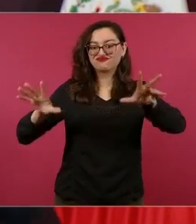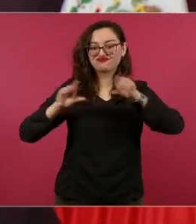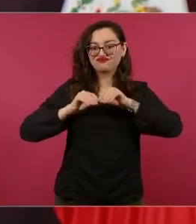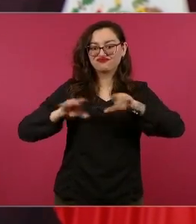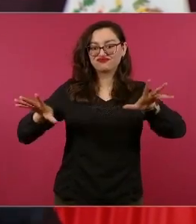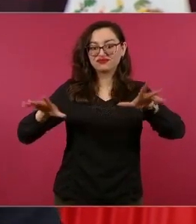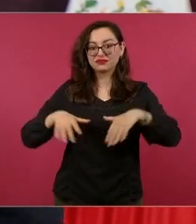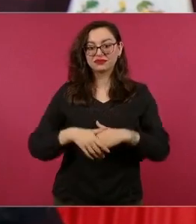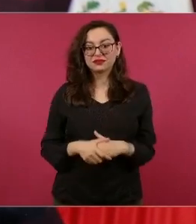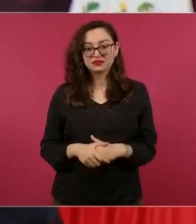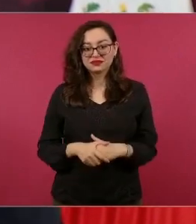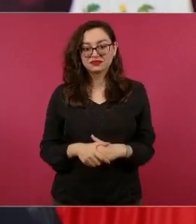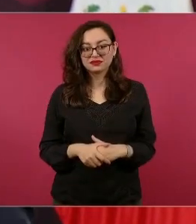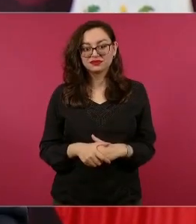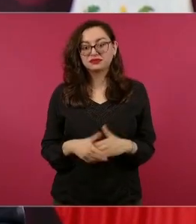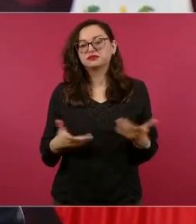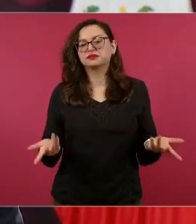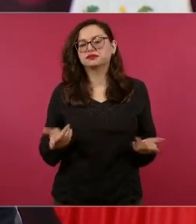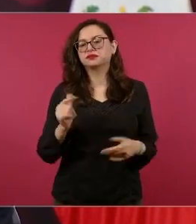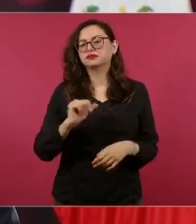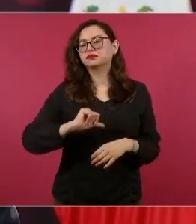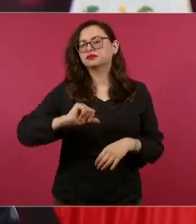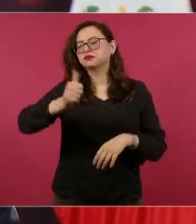porque pues no es lo mismo cualquier otro estado.